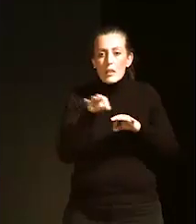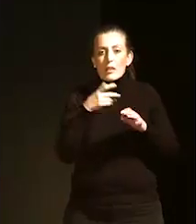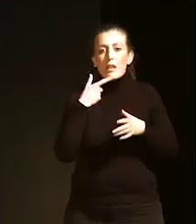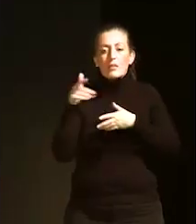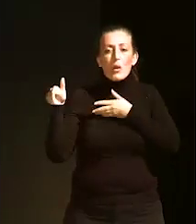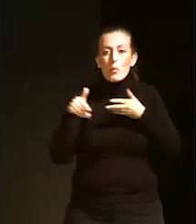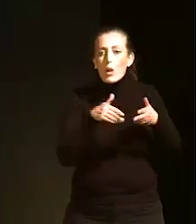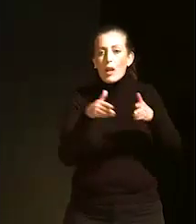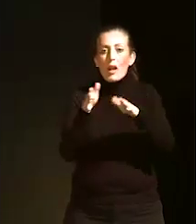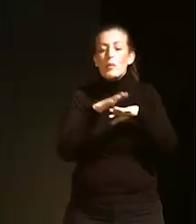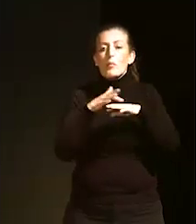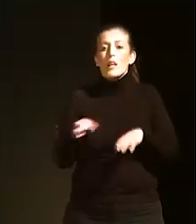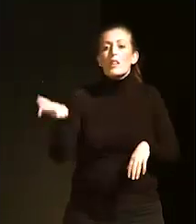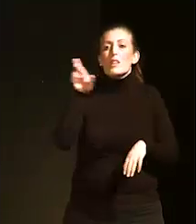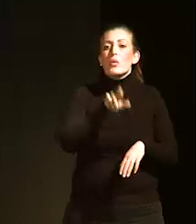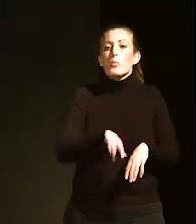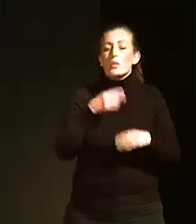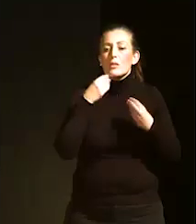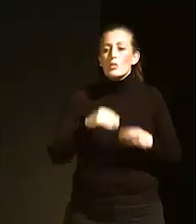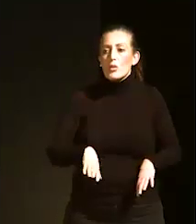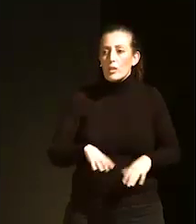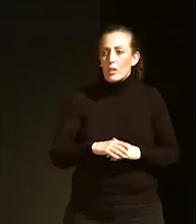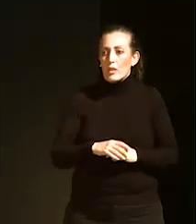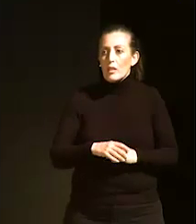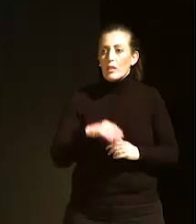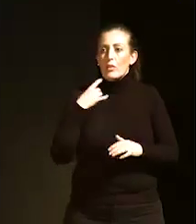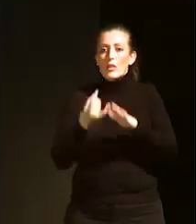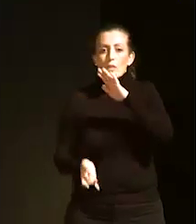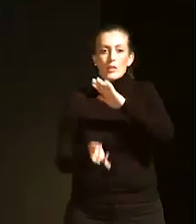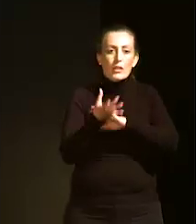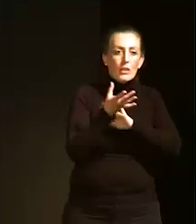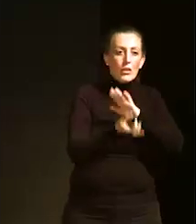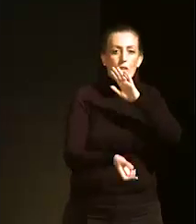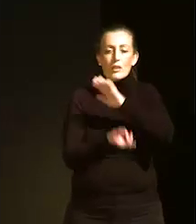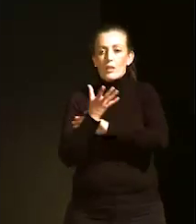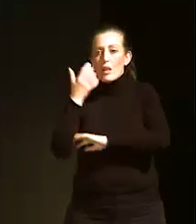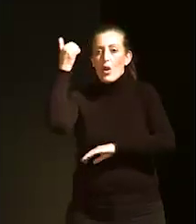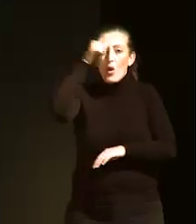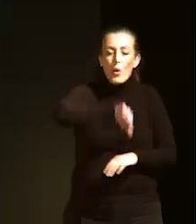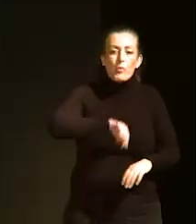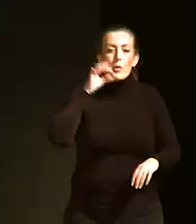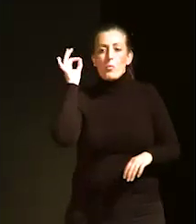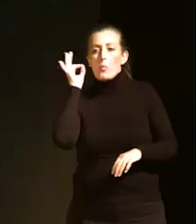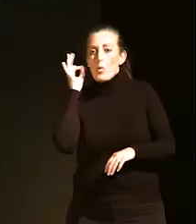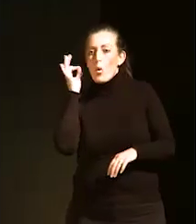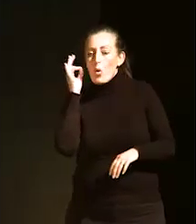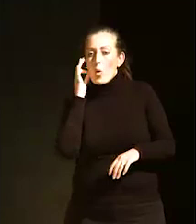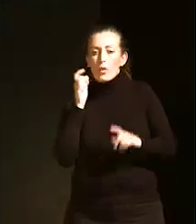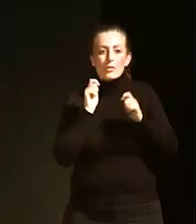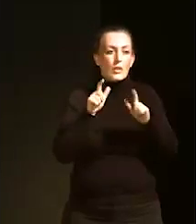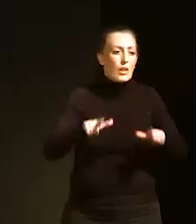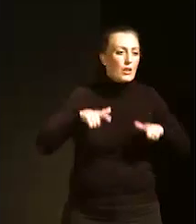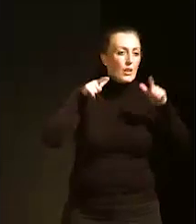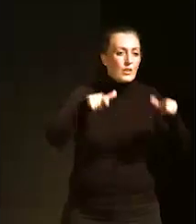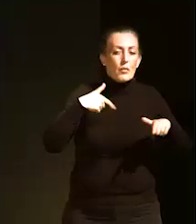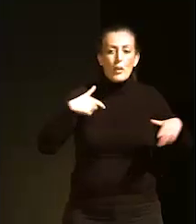comunidades las alianzas entre creadores creadores facilitadores facilitadores escénicos